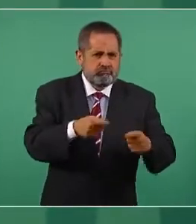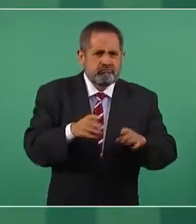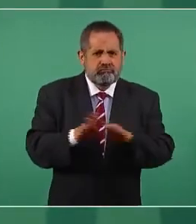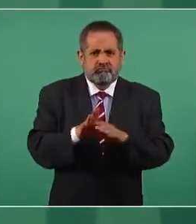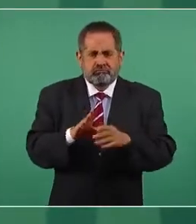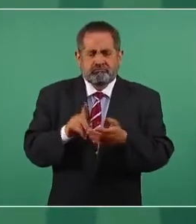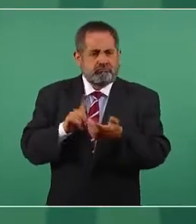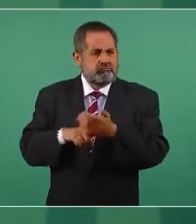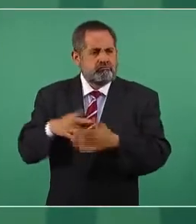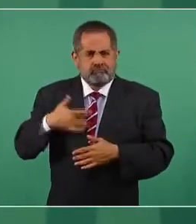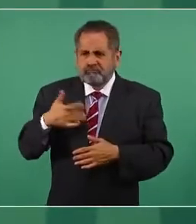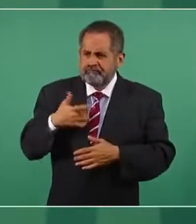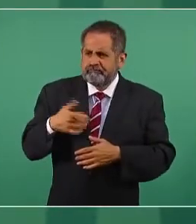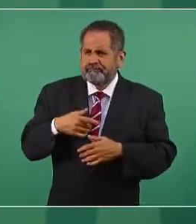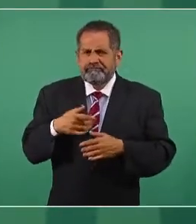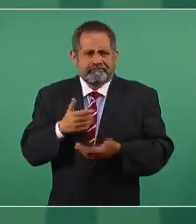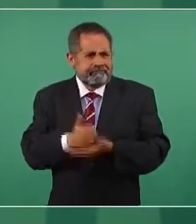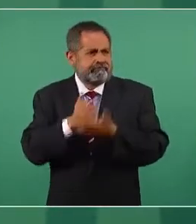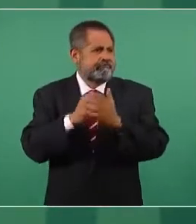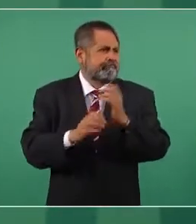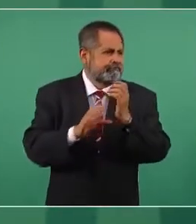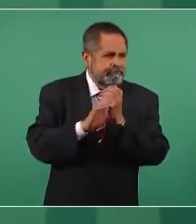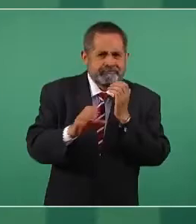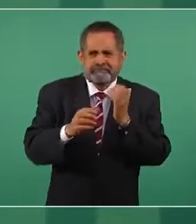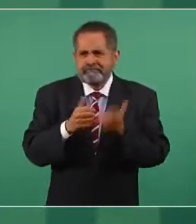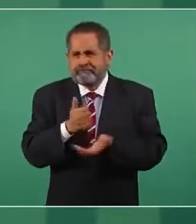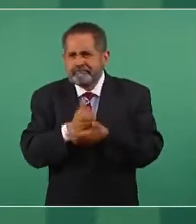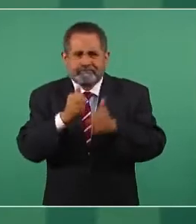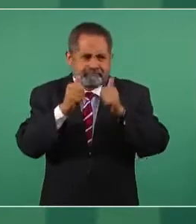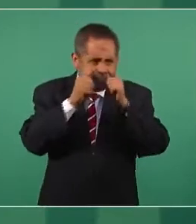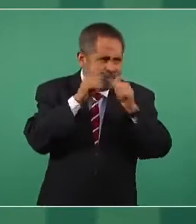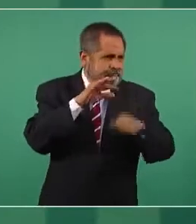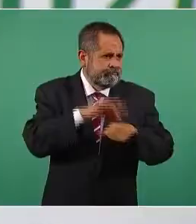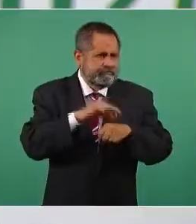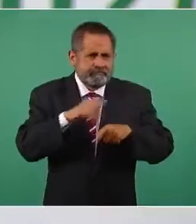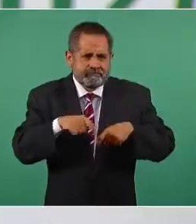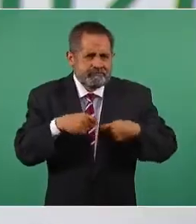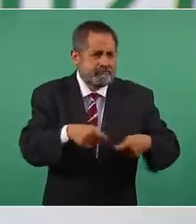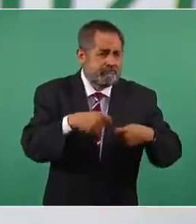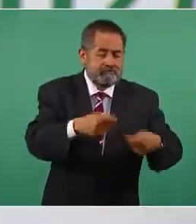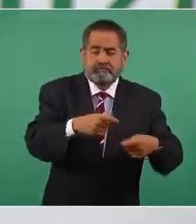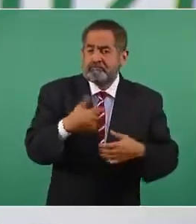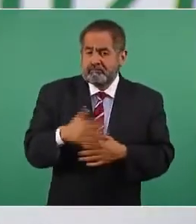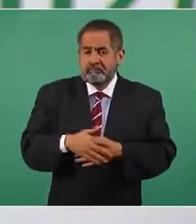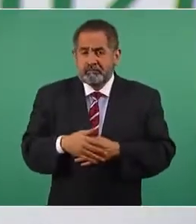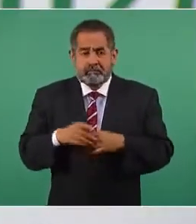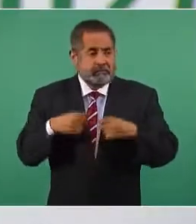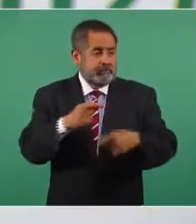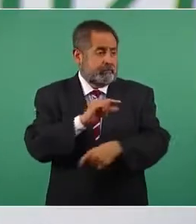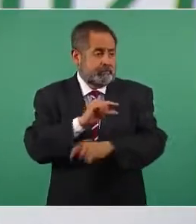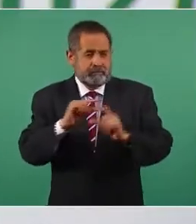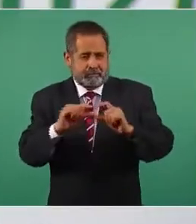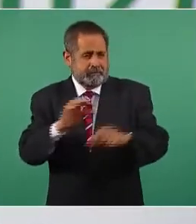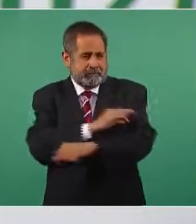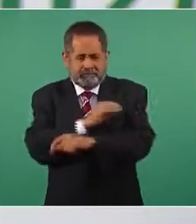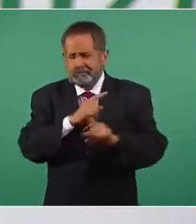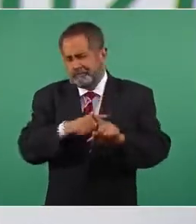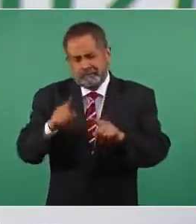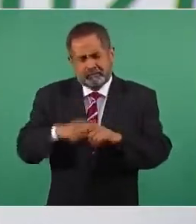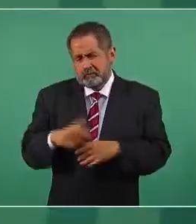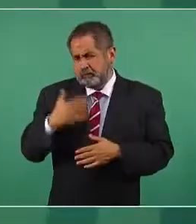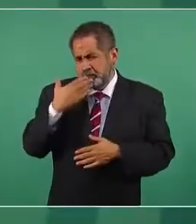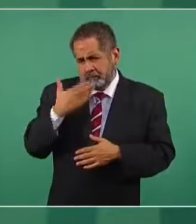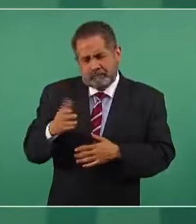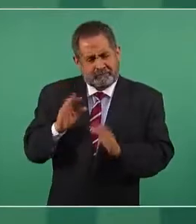lo que han conseguido, transporte, asistencia, atención médica, ahora dosis de vacunas, etcétera. Eso no